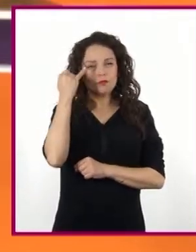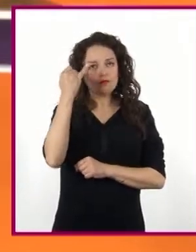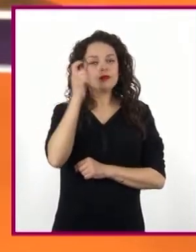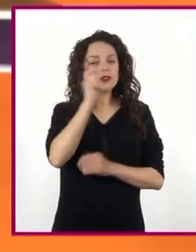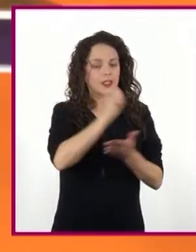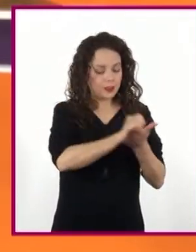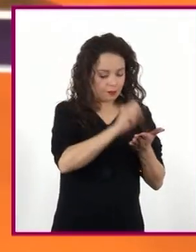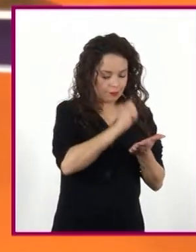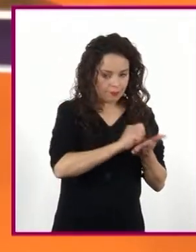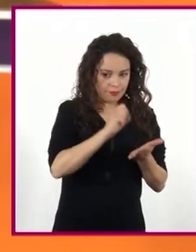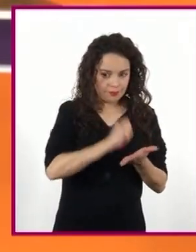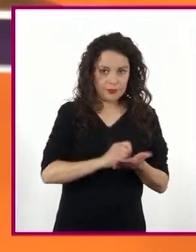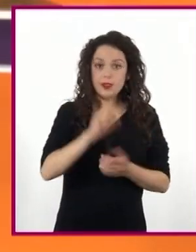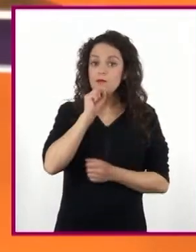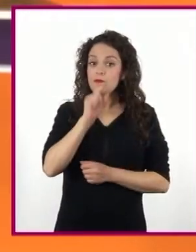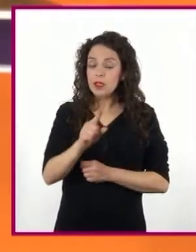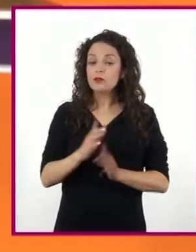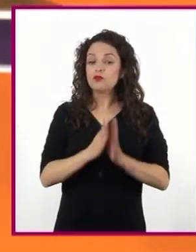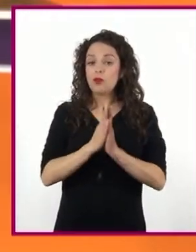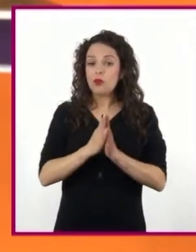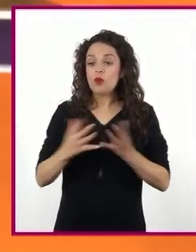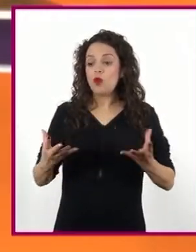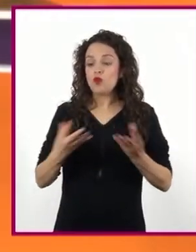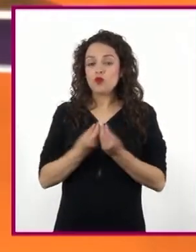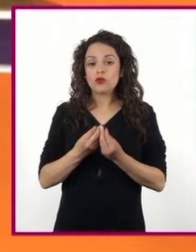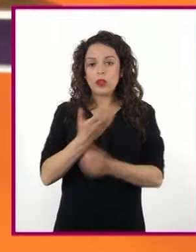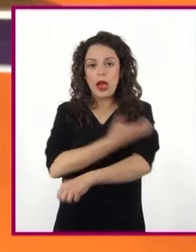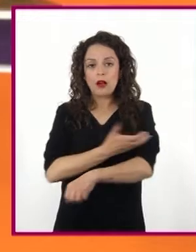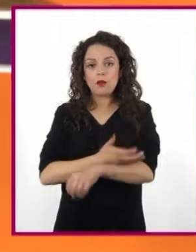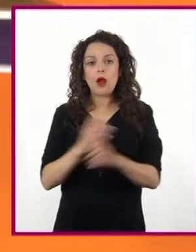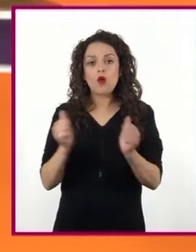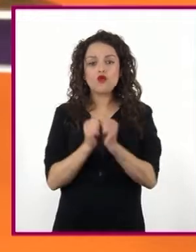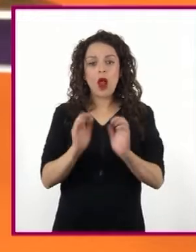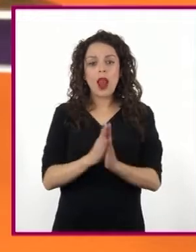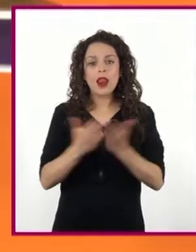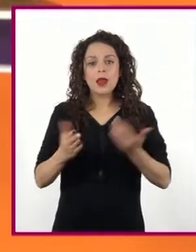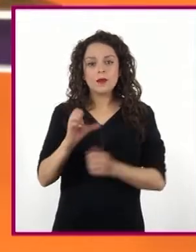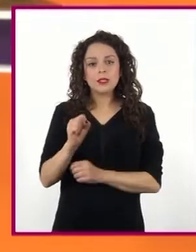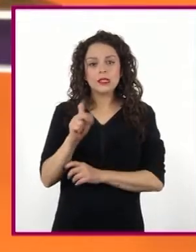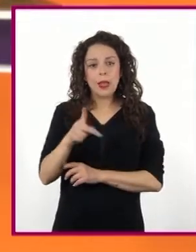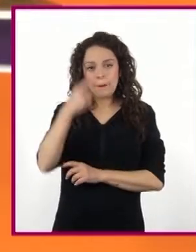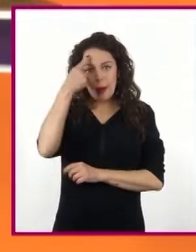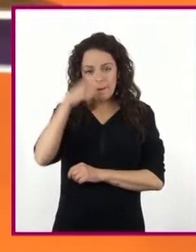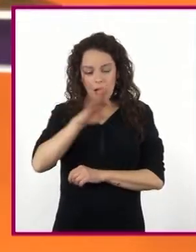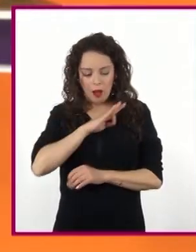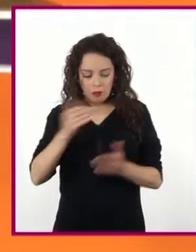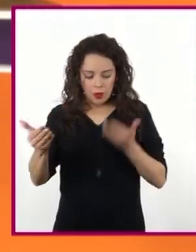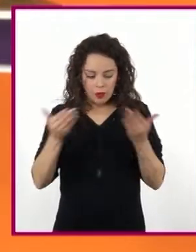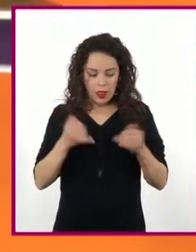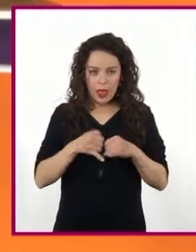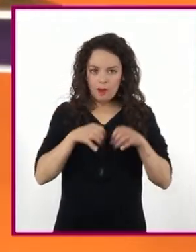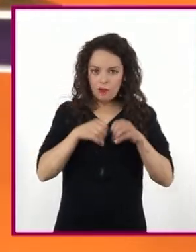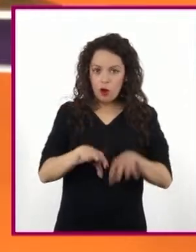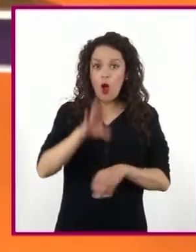forma, sugiero tener su libro a la mano para contrastar la información o bien complementarla.